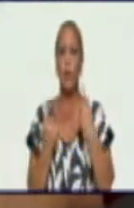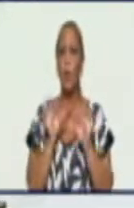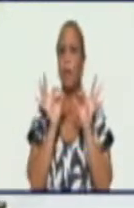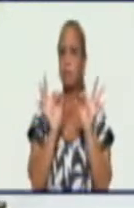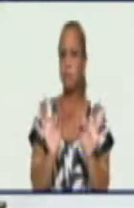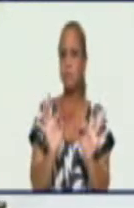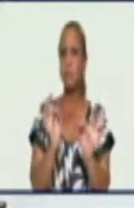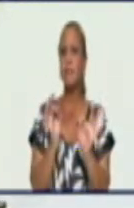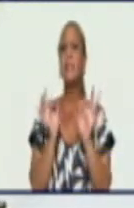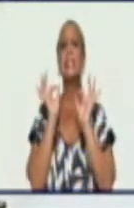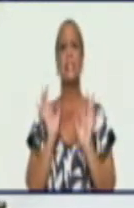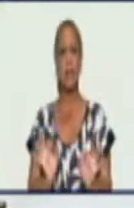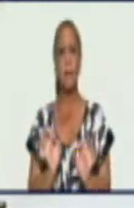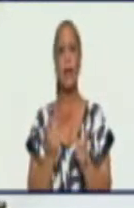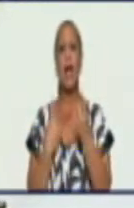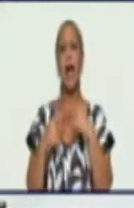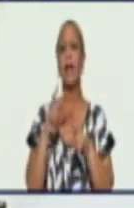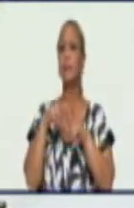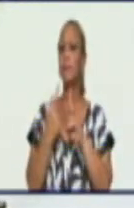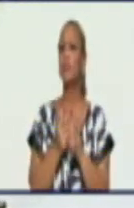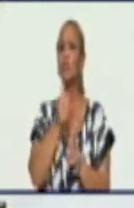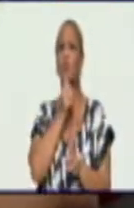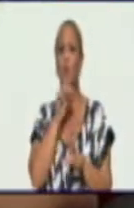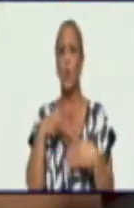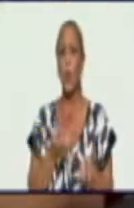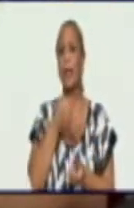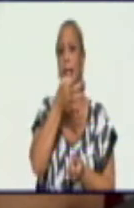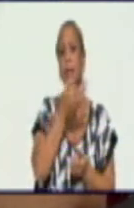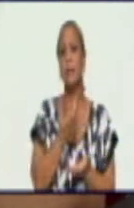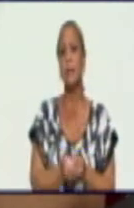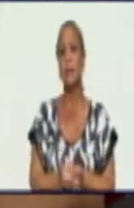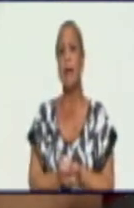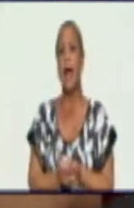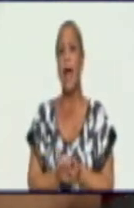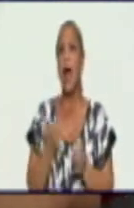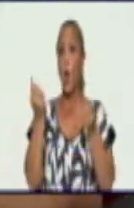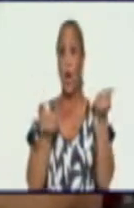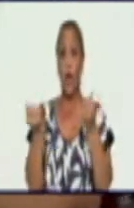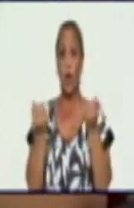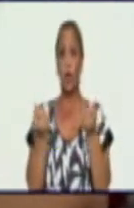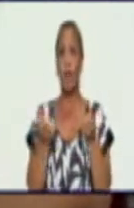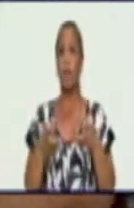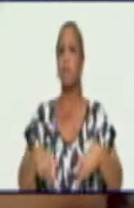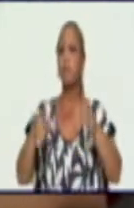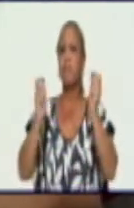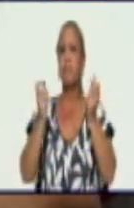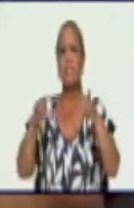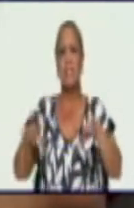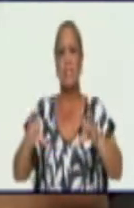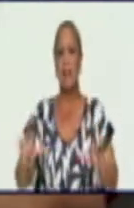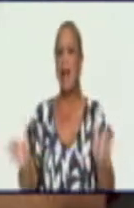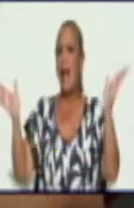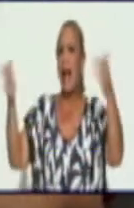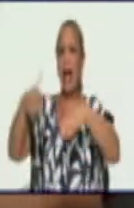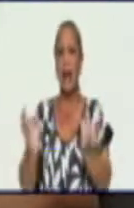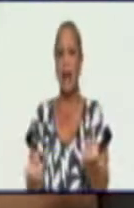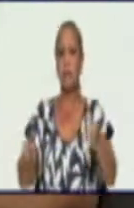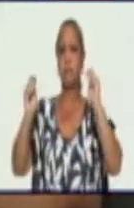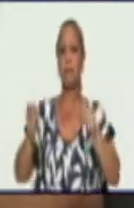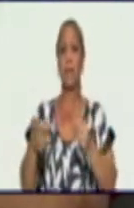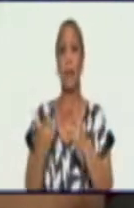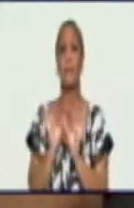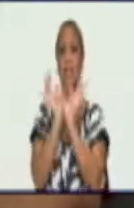se generan dudas y, bueno, el secretario, repito, explicaba lo relacionado a los carros de carga, que es lo de la economía. Carros de carga y especializados, que